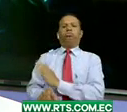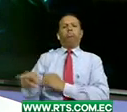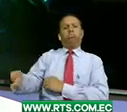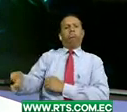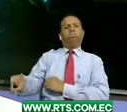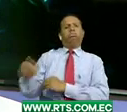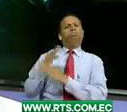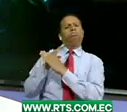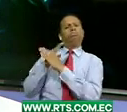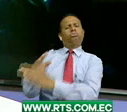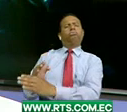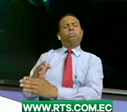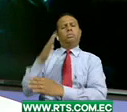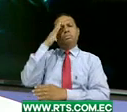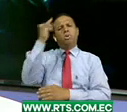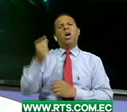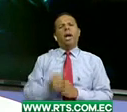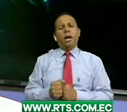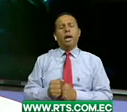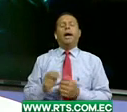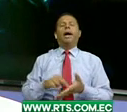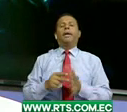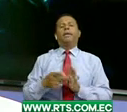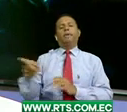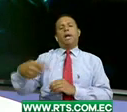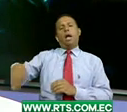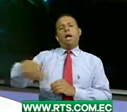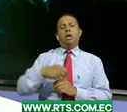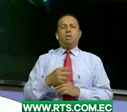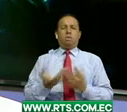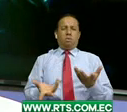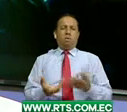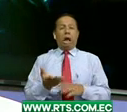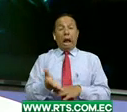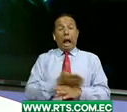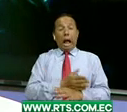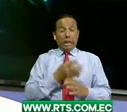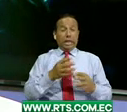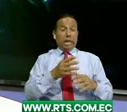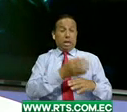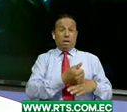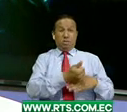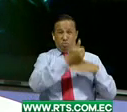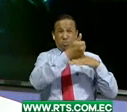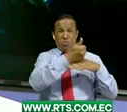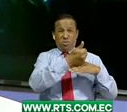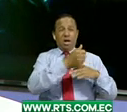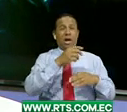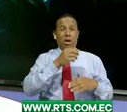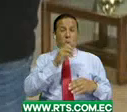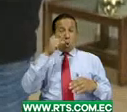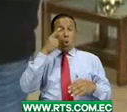2012-2016. Con esto, la reinstalación de la audiencia de juicio por cohecho se podría postergar nuevamente.